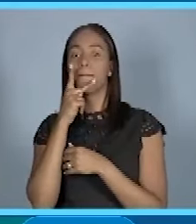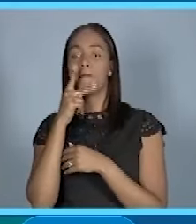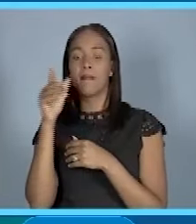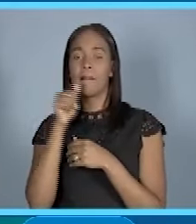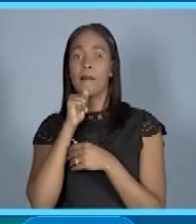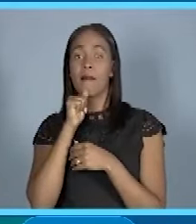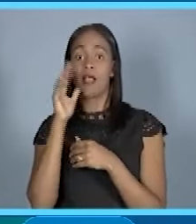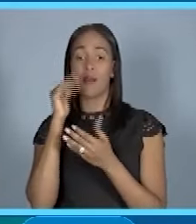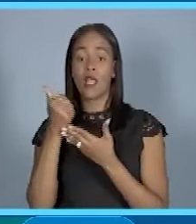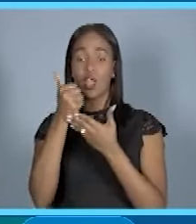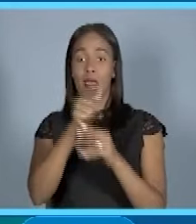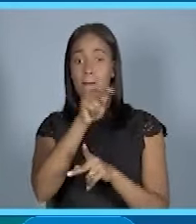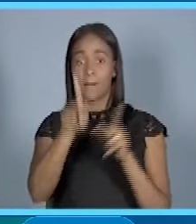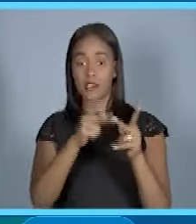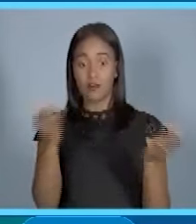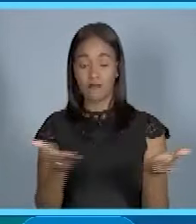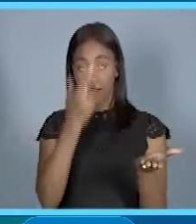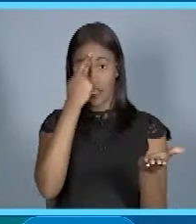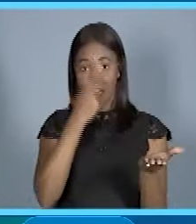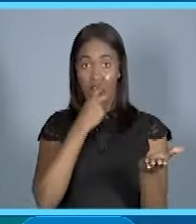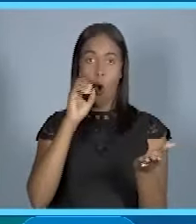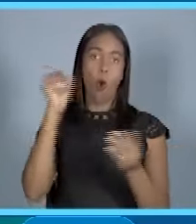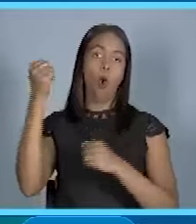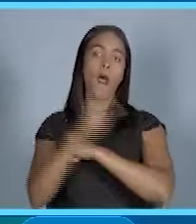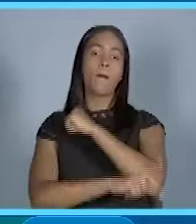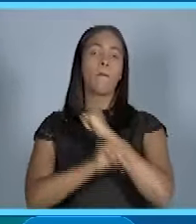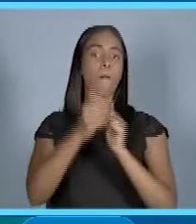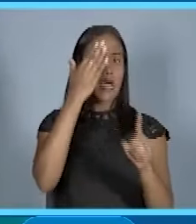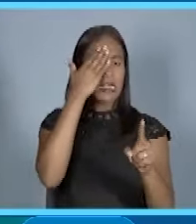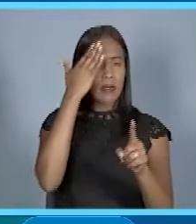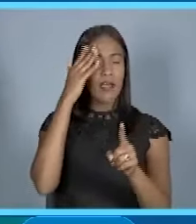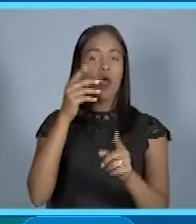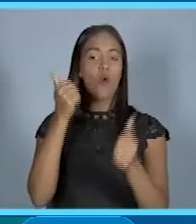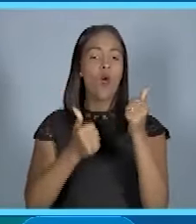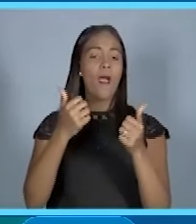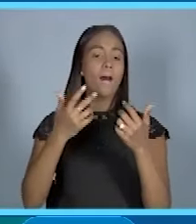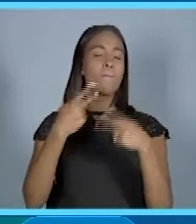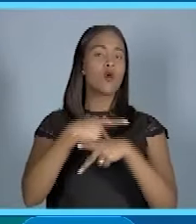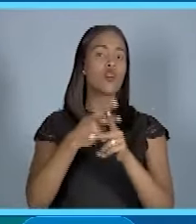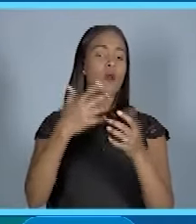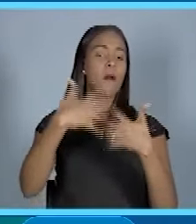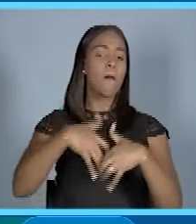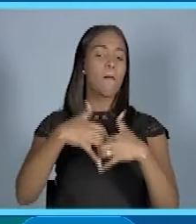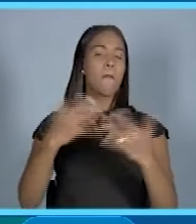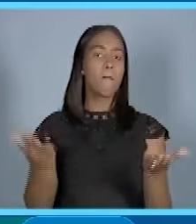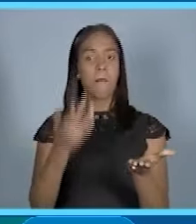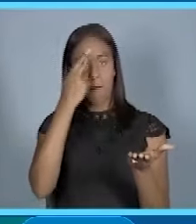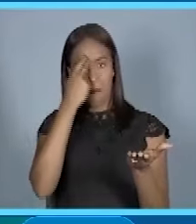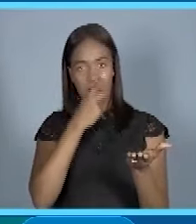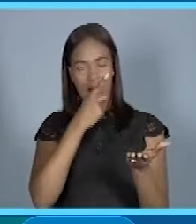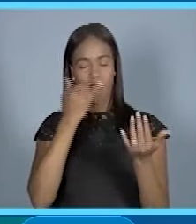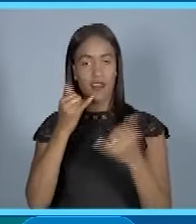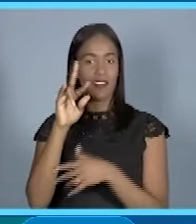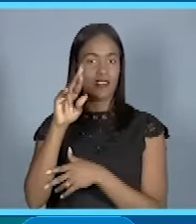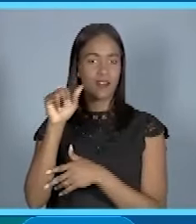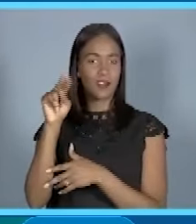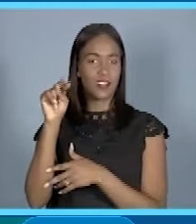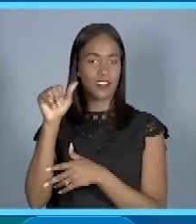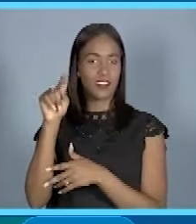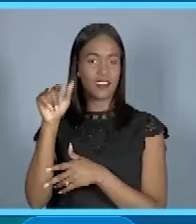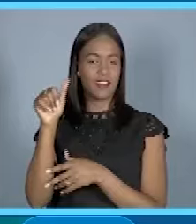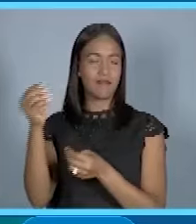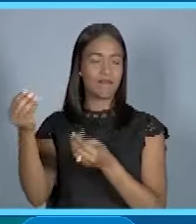permitirá a los consumidores nacionales y extranjeros identificar los productos de fabricación local. Tenemos a Ramón Santana con